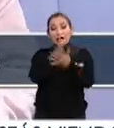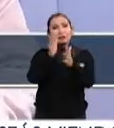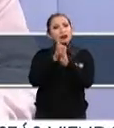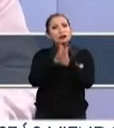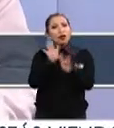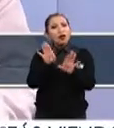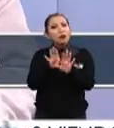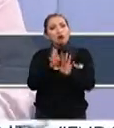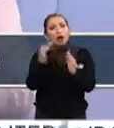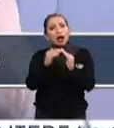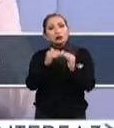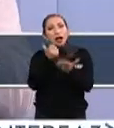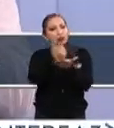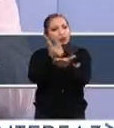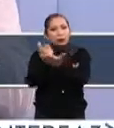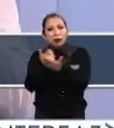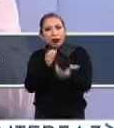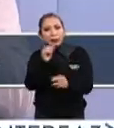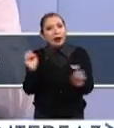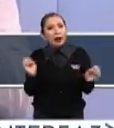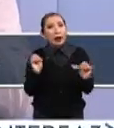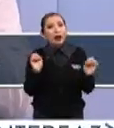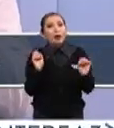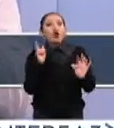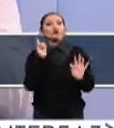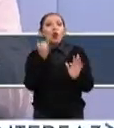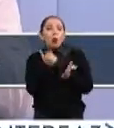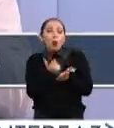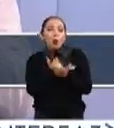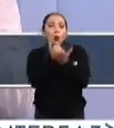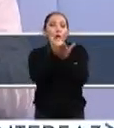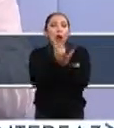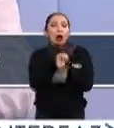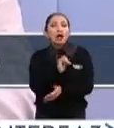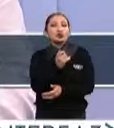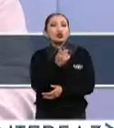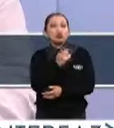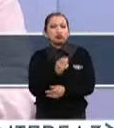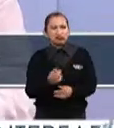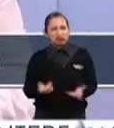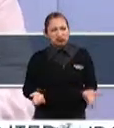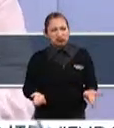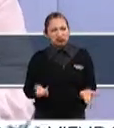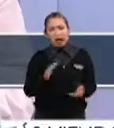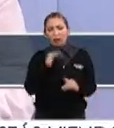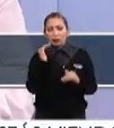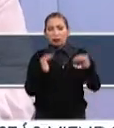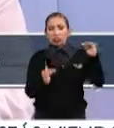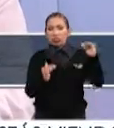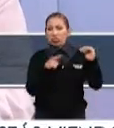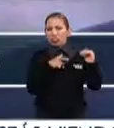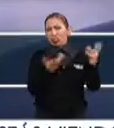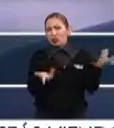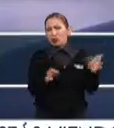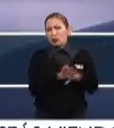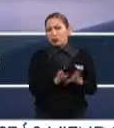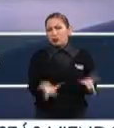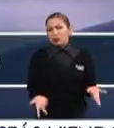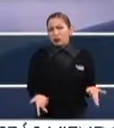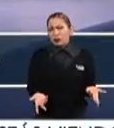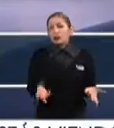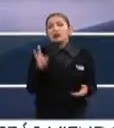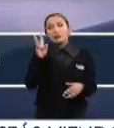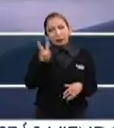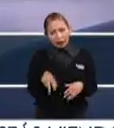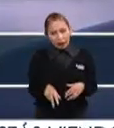participación en el hogar a veces se reconoce como la ayuda, sí, ¿no? Si partimos de ese hecho, hay una desigualdad. Claro. Es